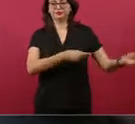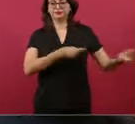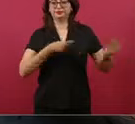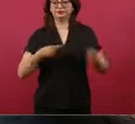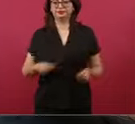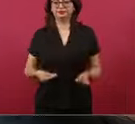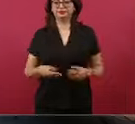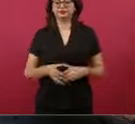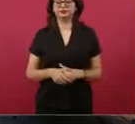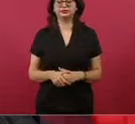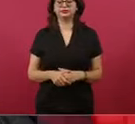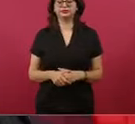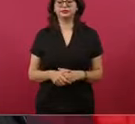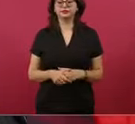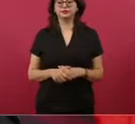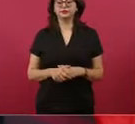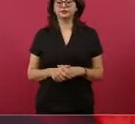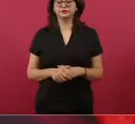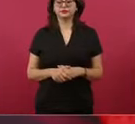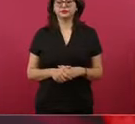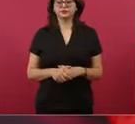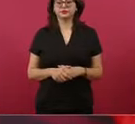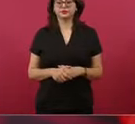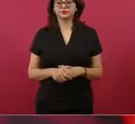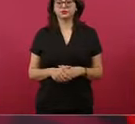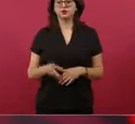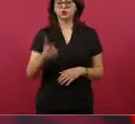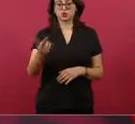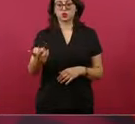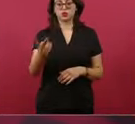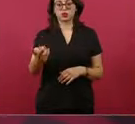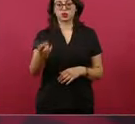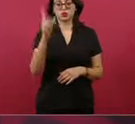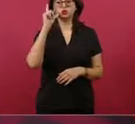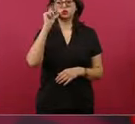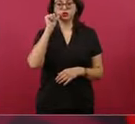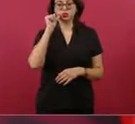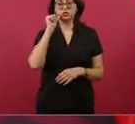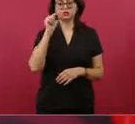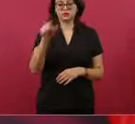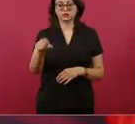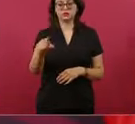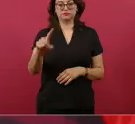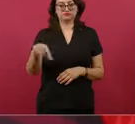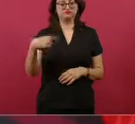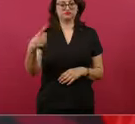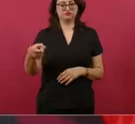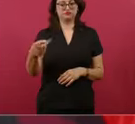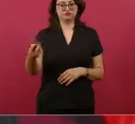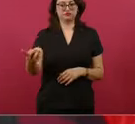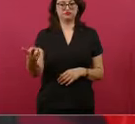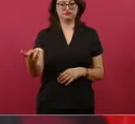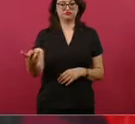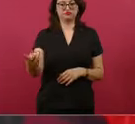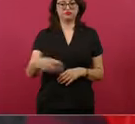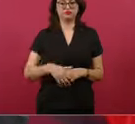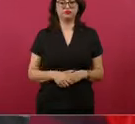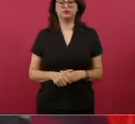el dato. Pero sí se quedan ustedes para que para mañana. Ya está.